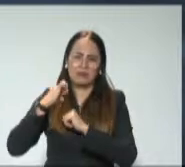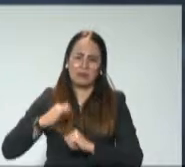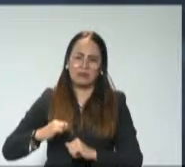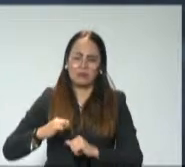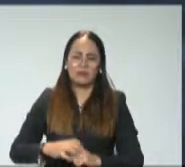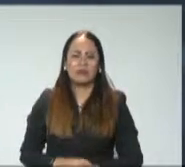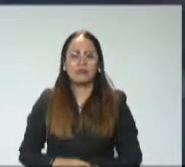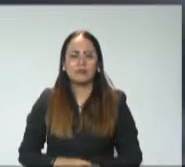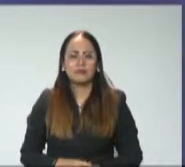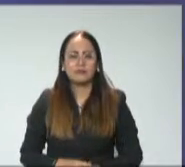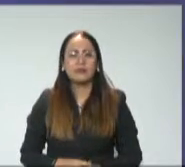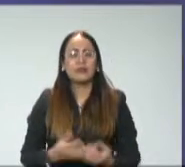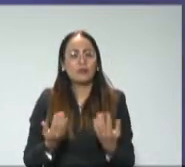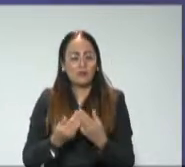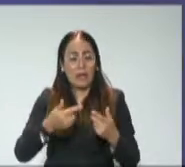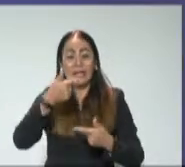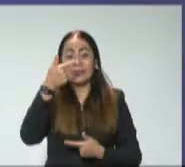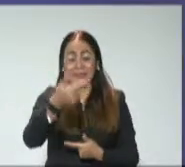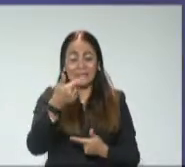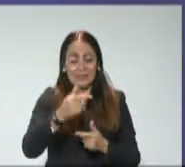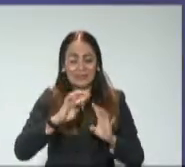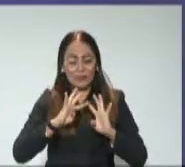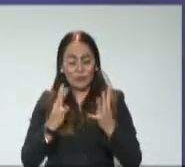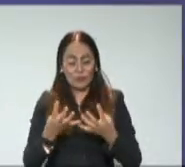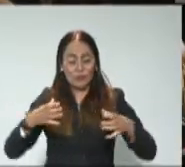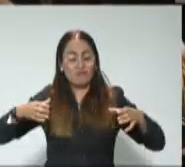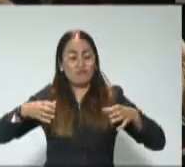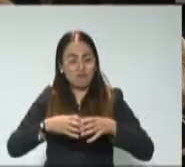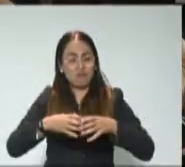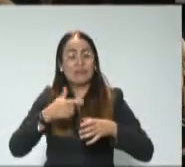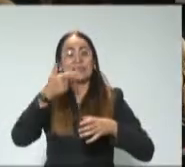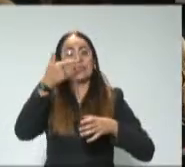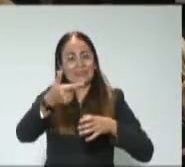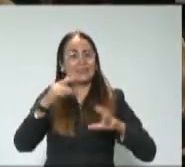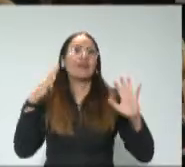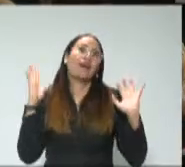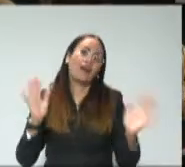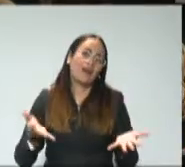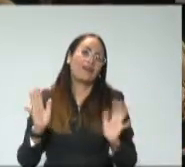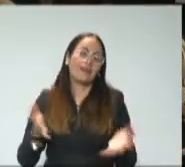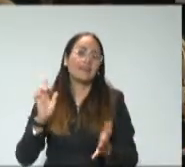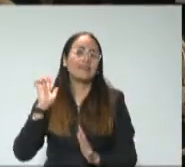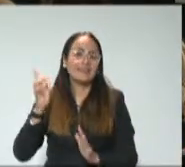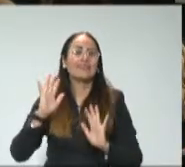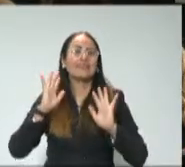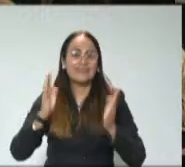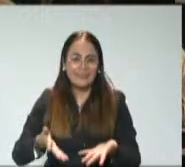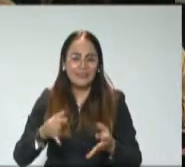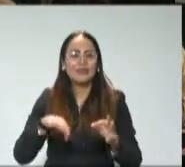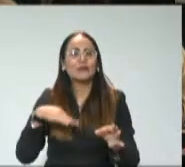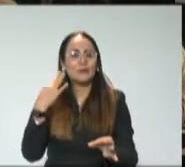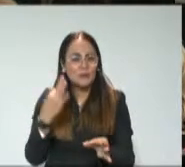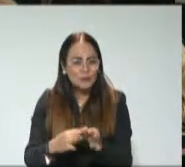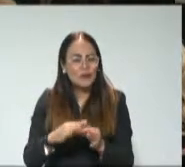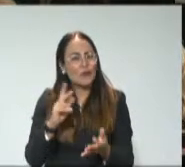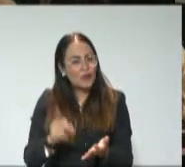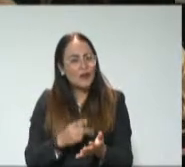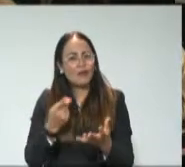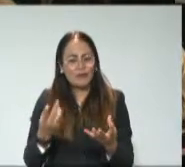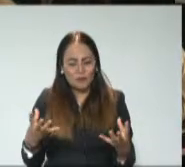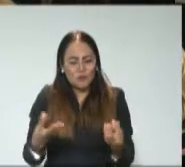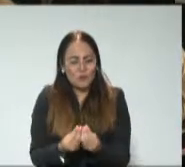naturalmente los siete comisionados Por fin una vez más de